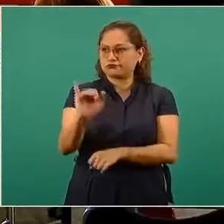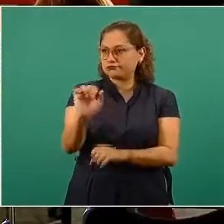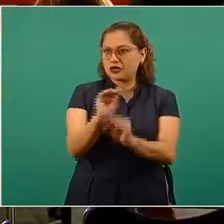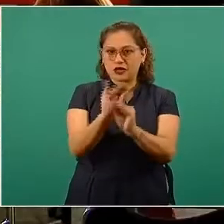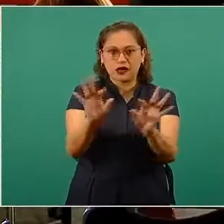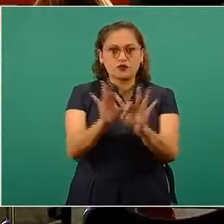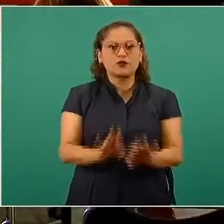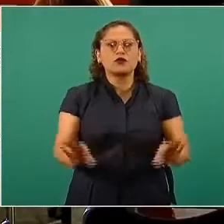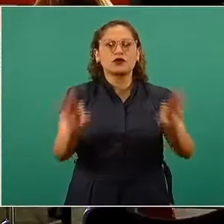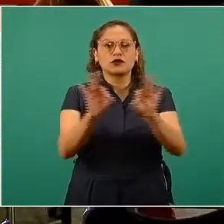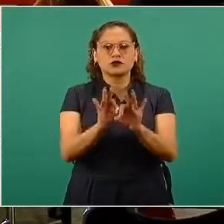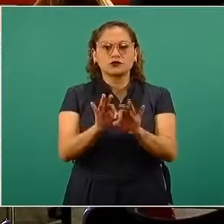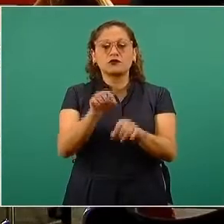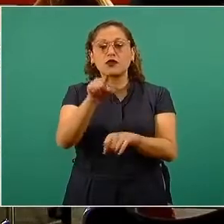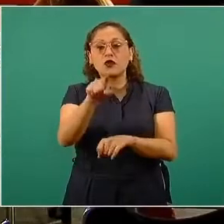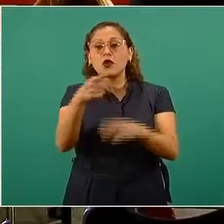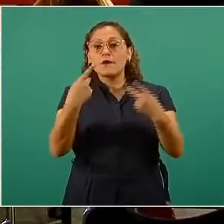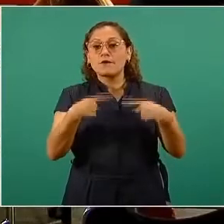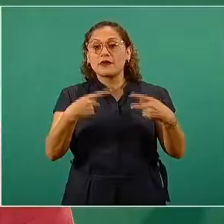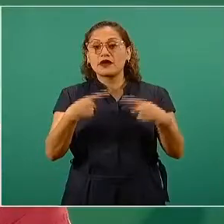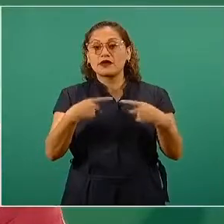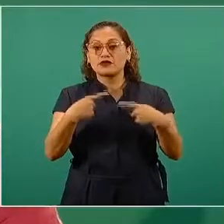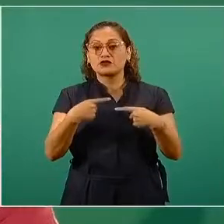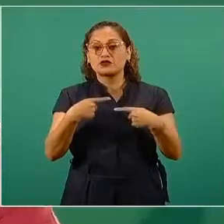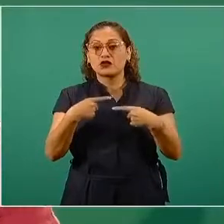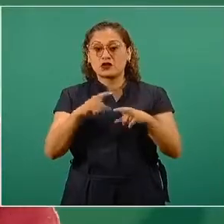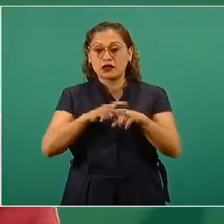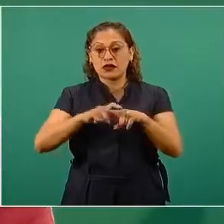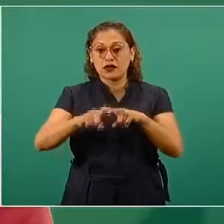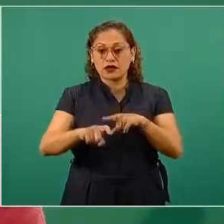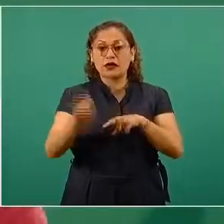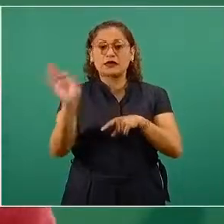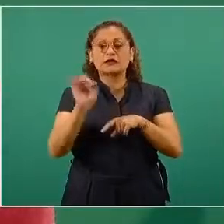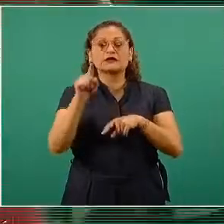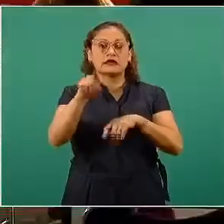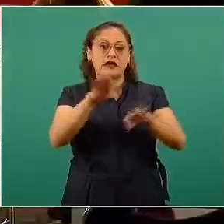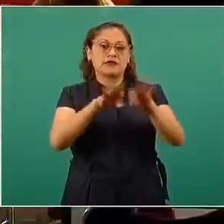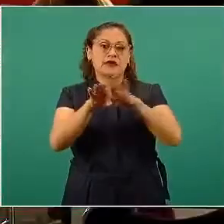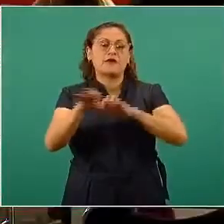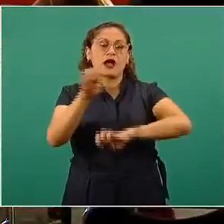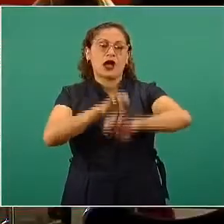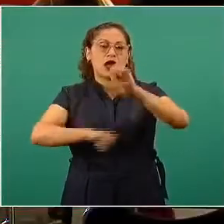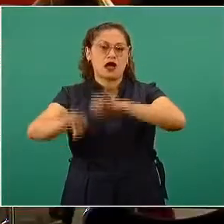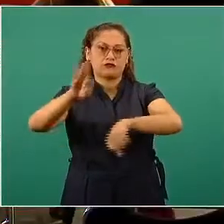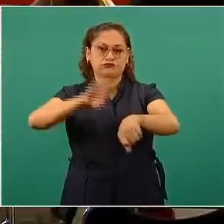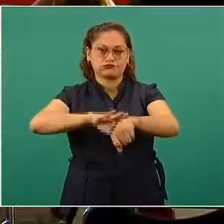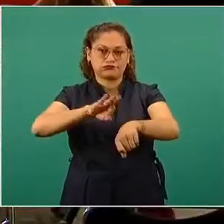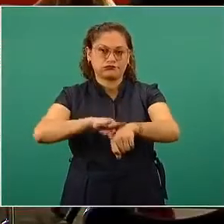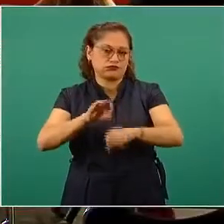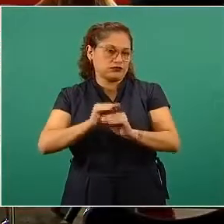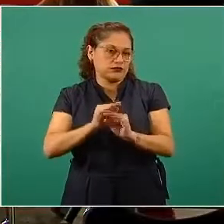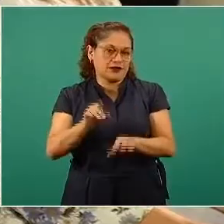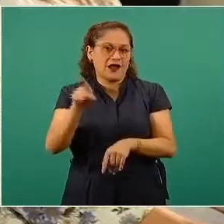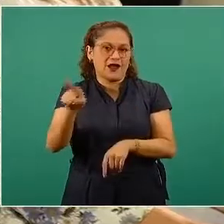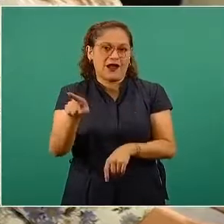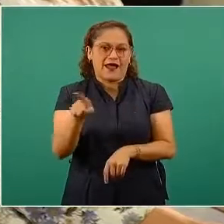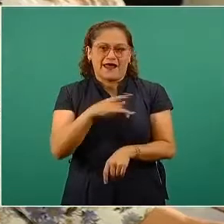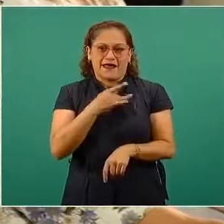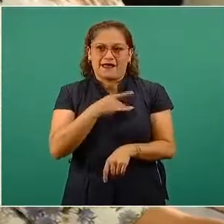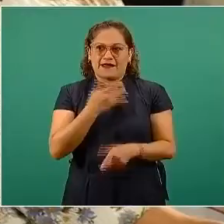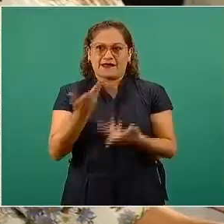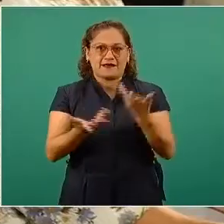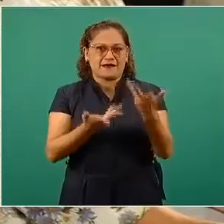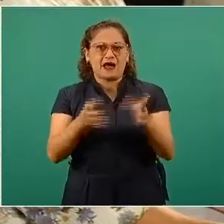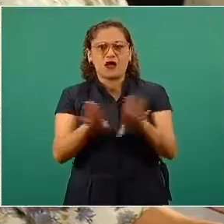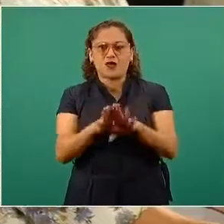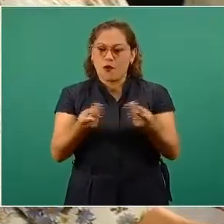Importantísima. Seguramente el usuario que le consulta esto trabaja en la industria farmacéutica y legítimamente tienen la inquietud de que se acorten los tiempos